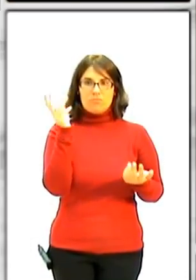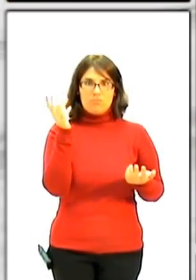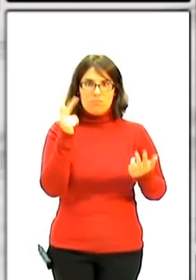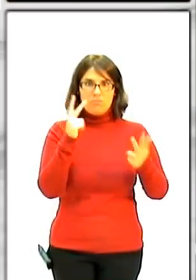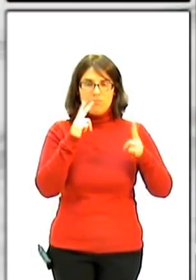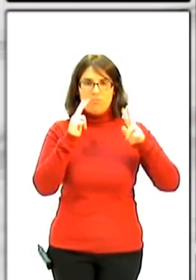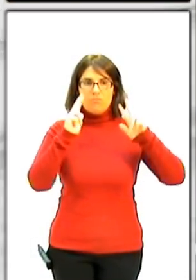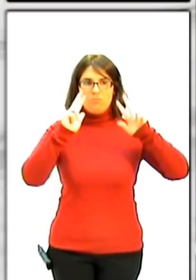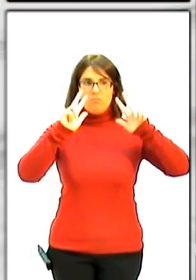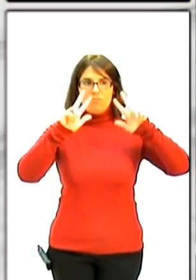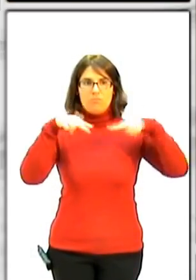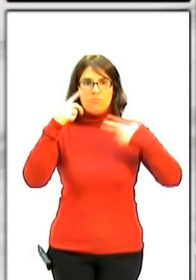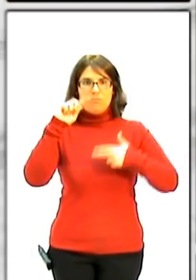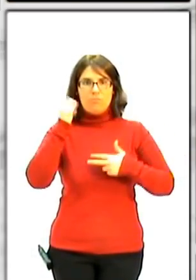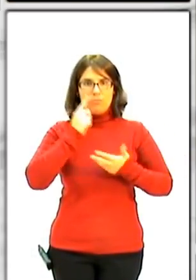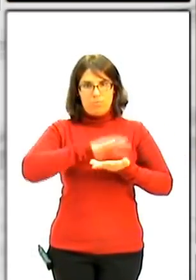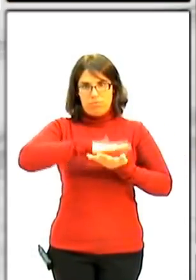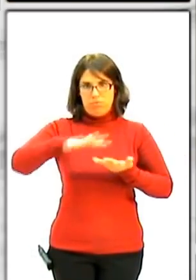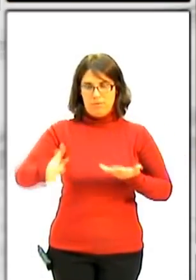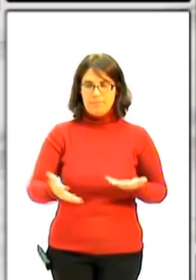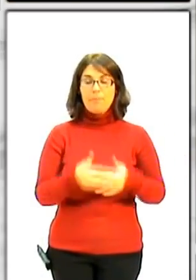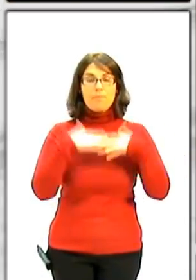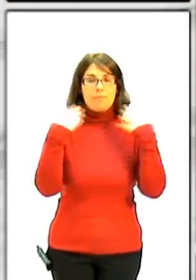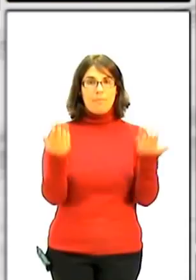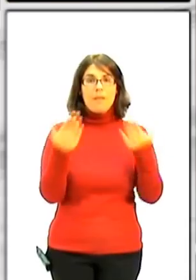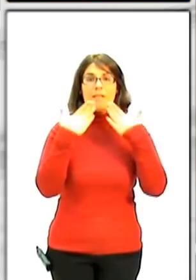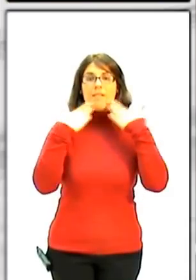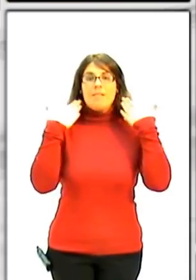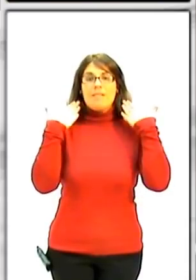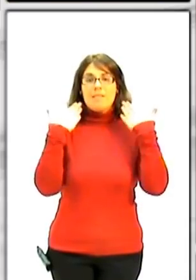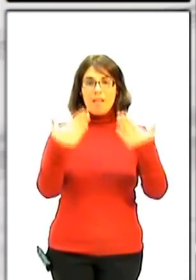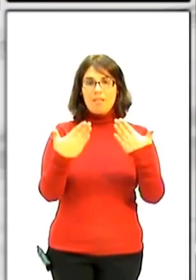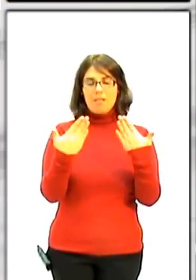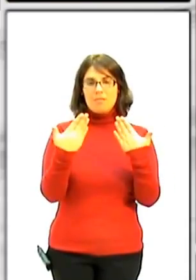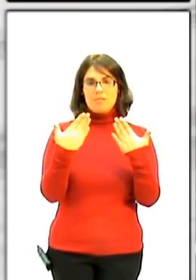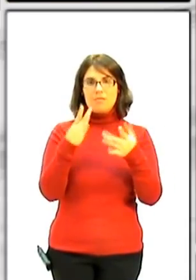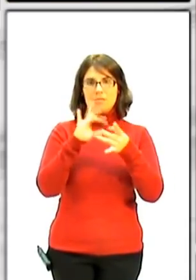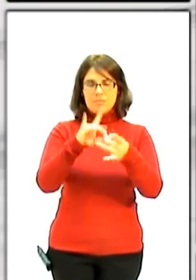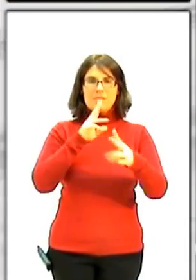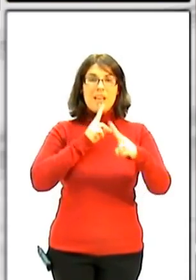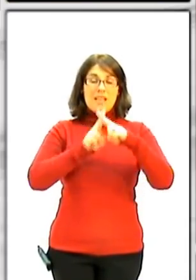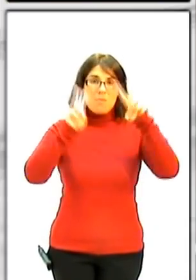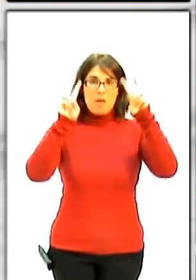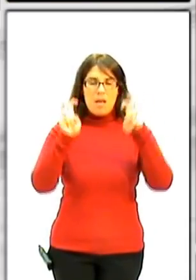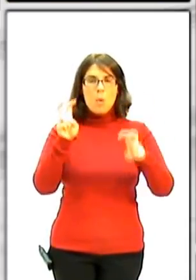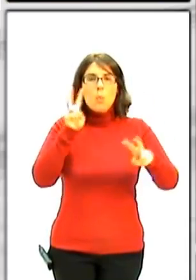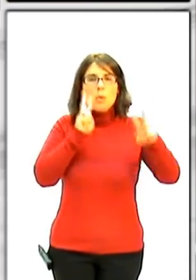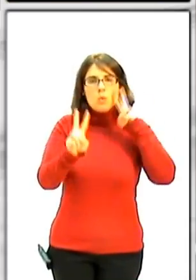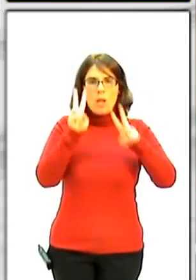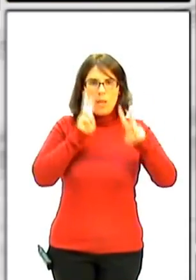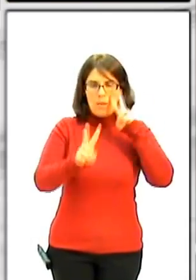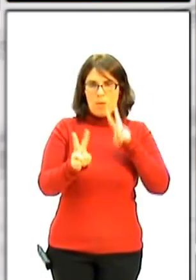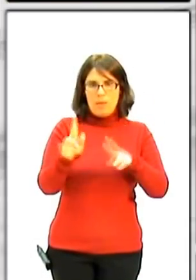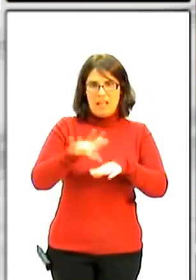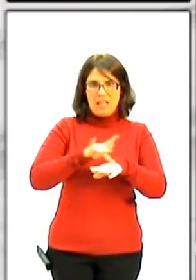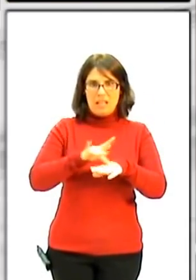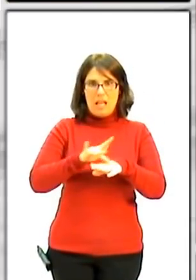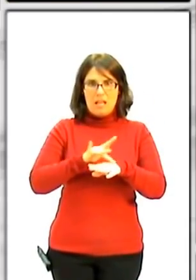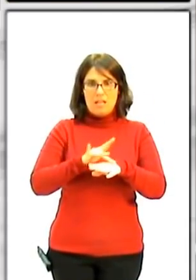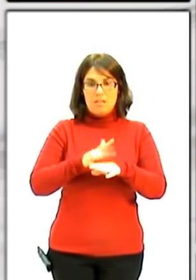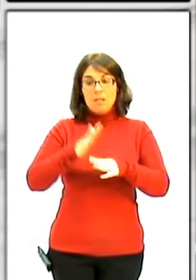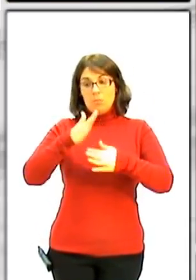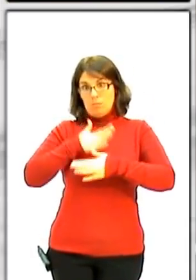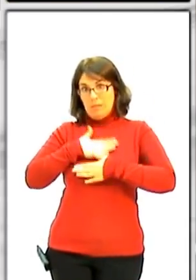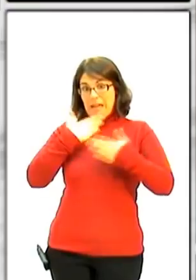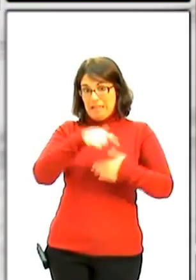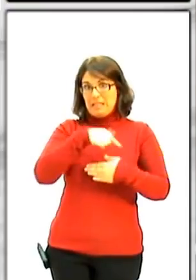poder detectar el relieve. Gracias a los visualizadores digitales, la institución en la que